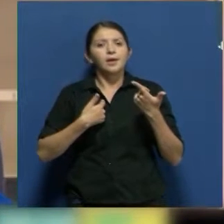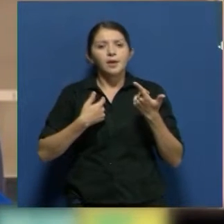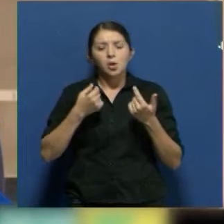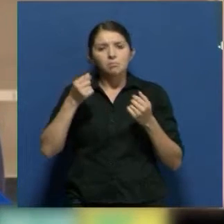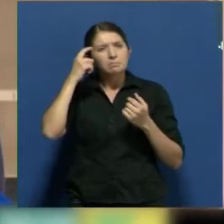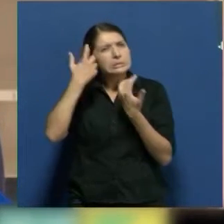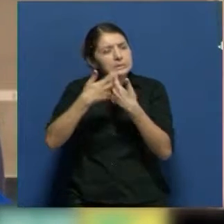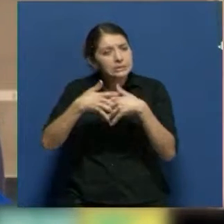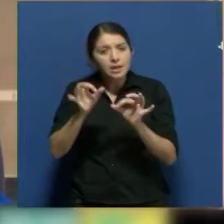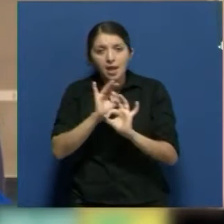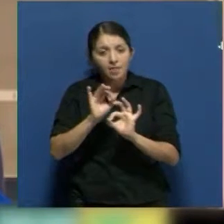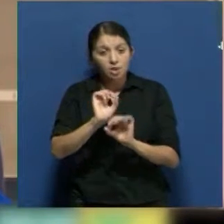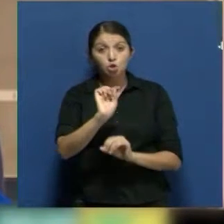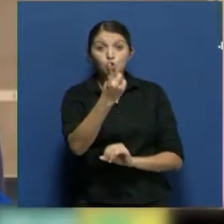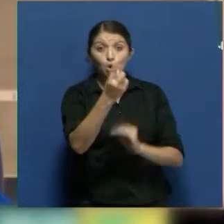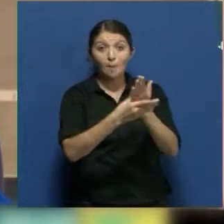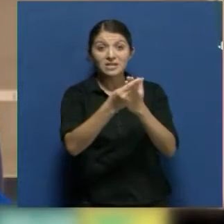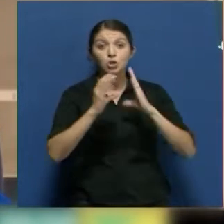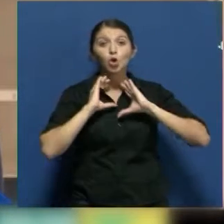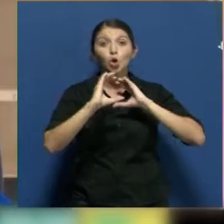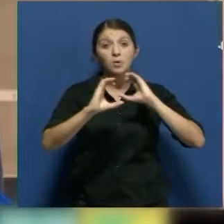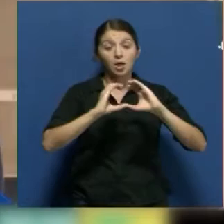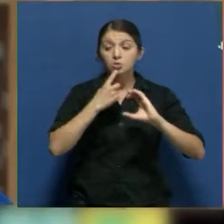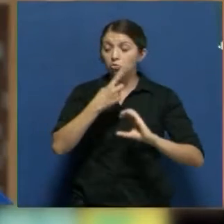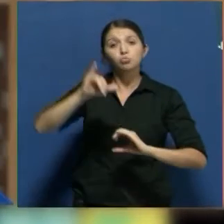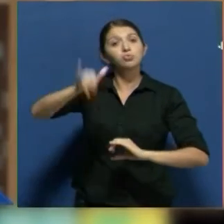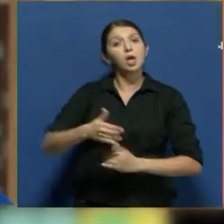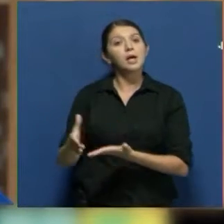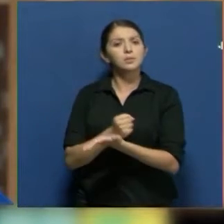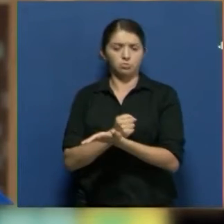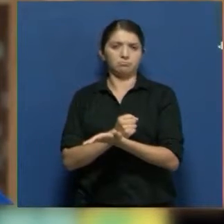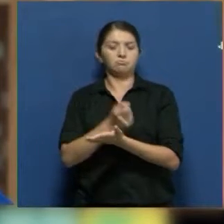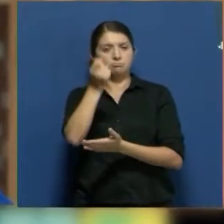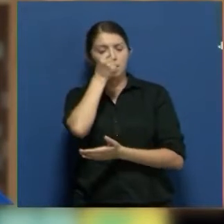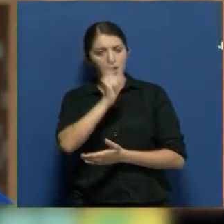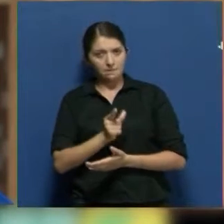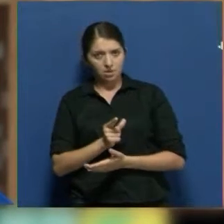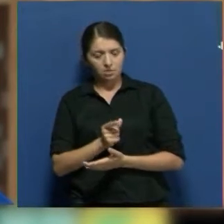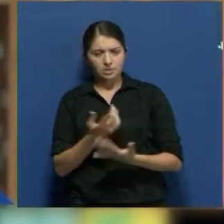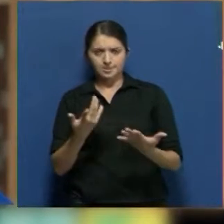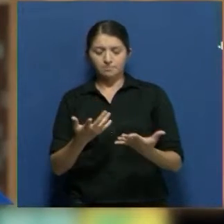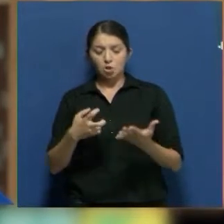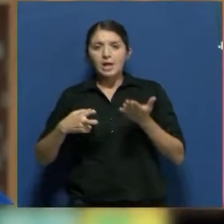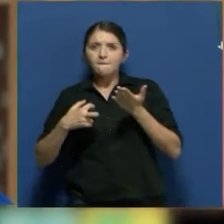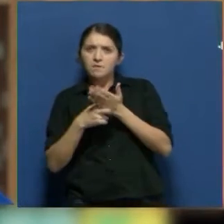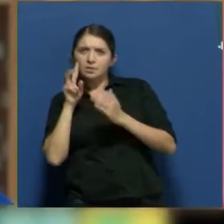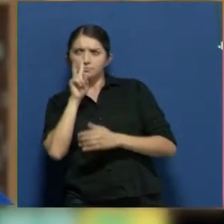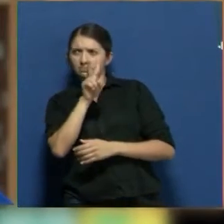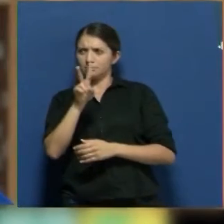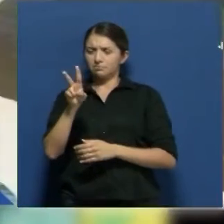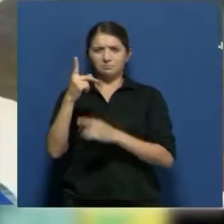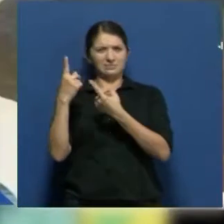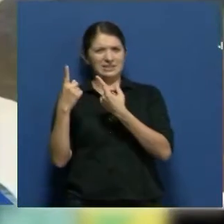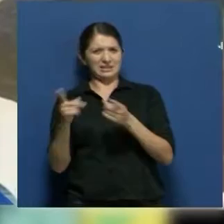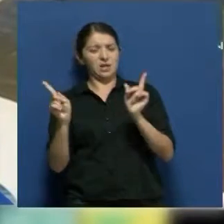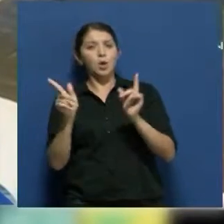del gobierno acepta la propuesta. Entonces, automáticamente esto le genera una suspicacia a la Fiscalía diciendo: acá estaban de acuerdo